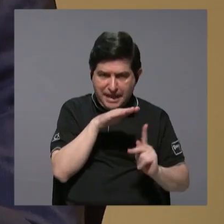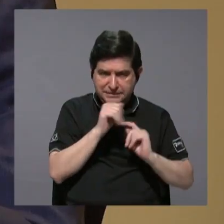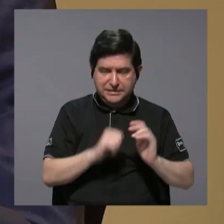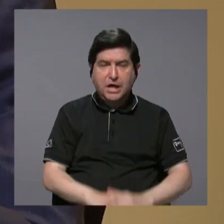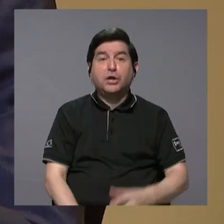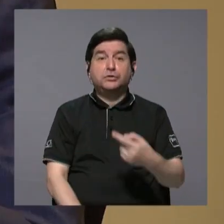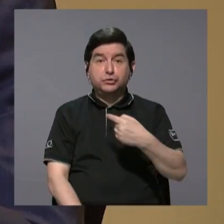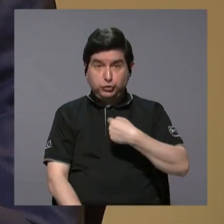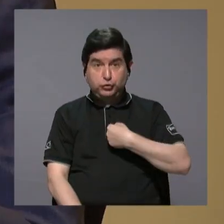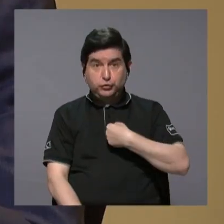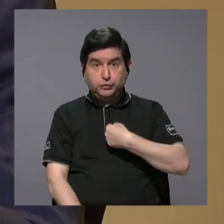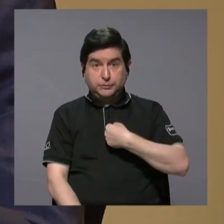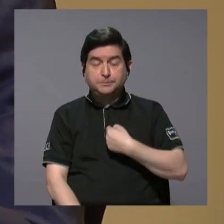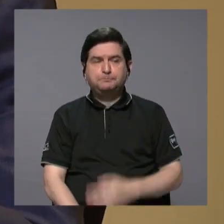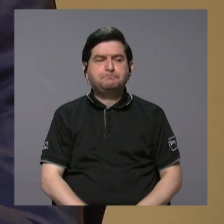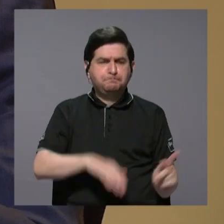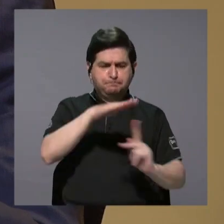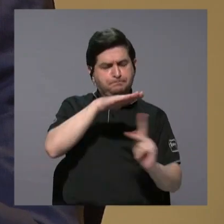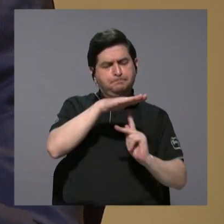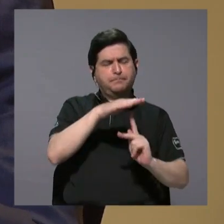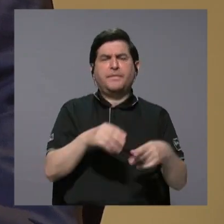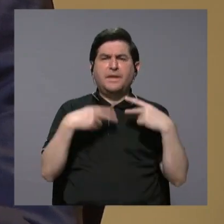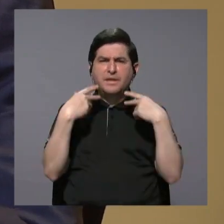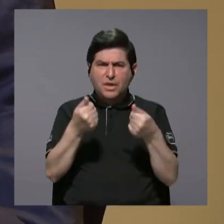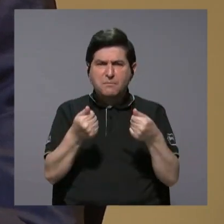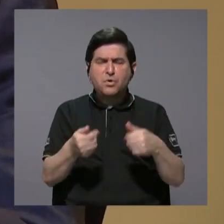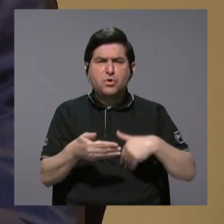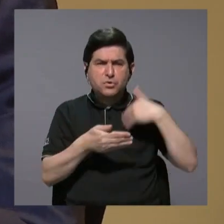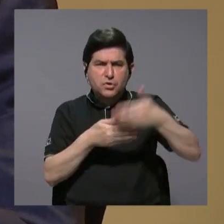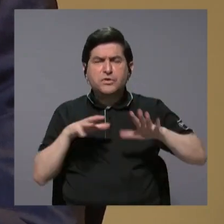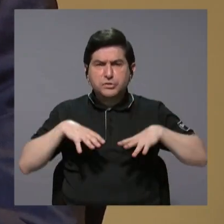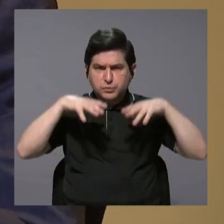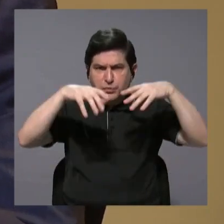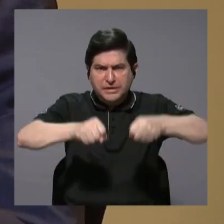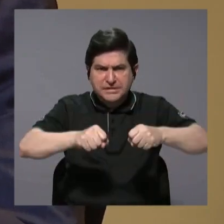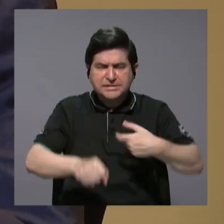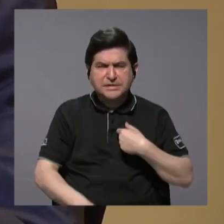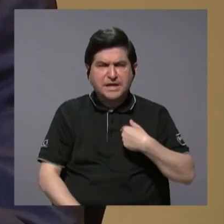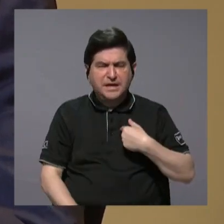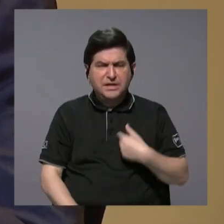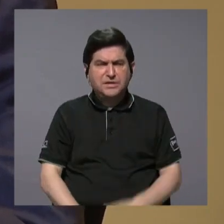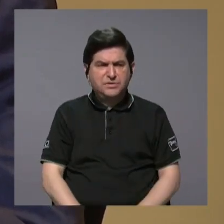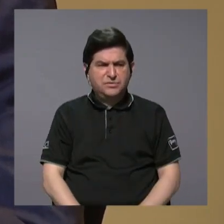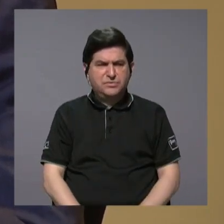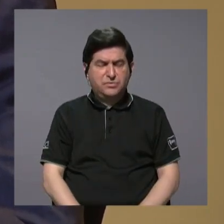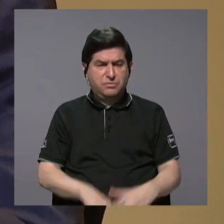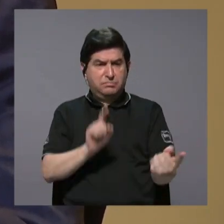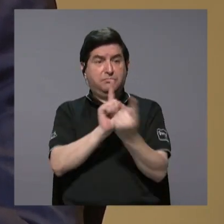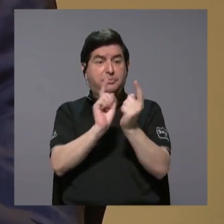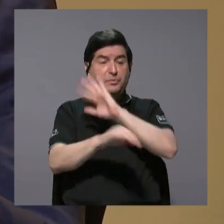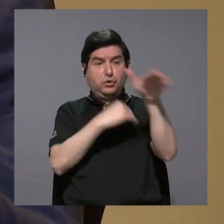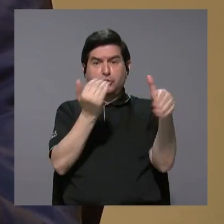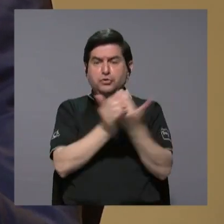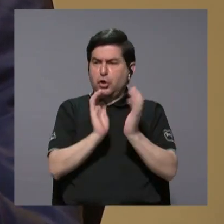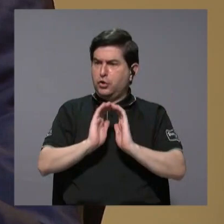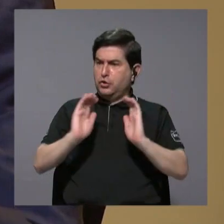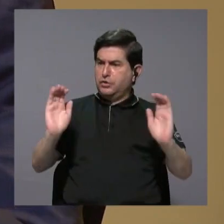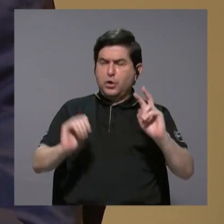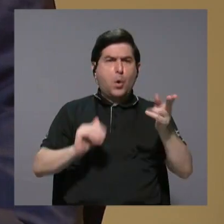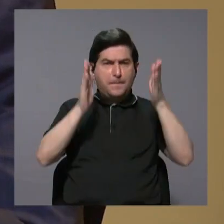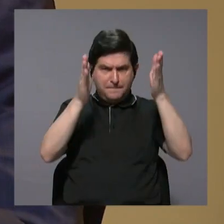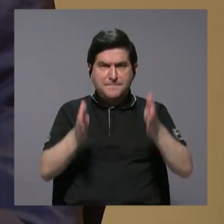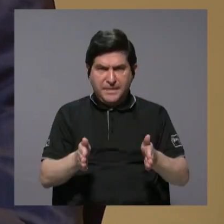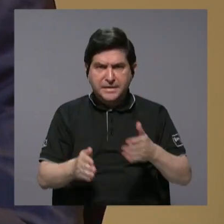Yo estaba en el kinder y de pronto llegué después de una cita de estas y me encontré que todos los chiquitos, todos mis